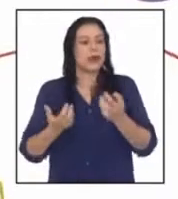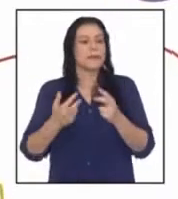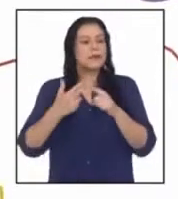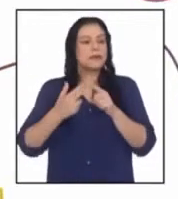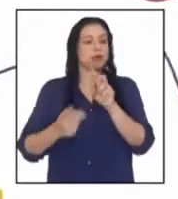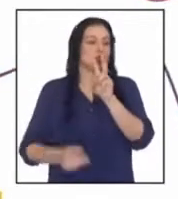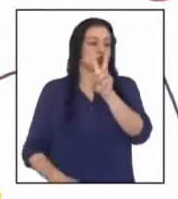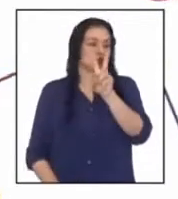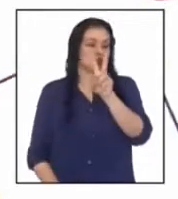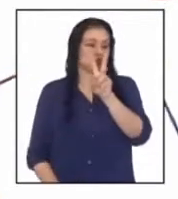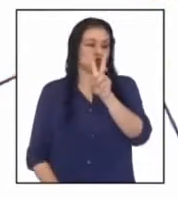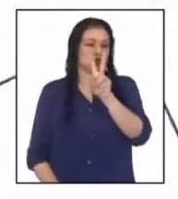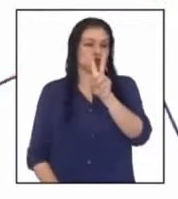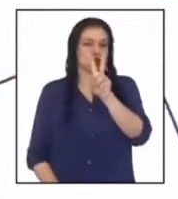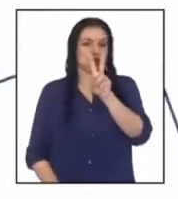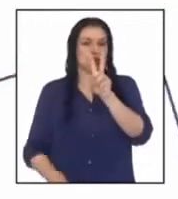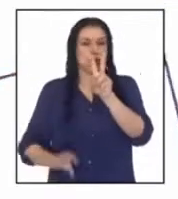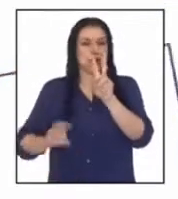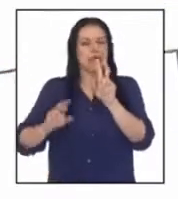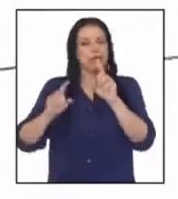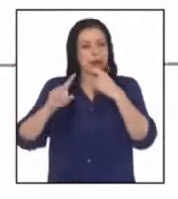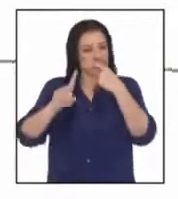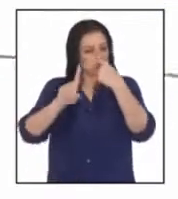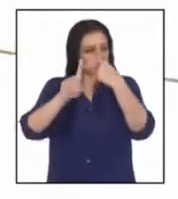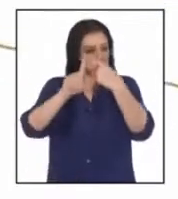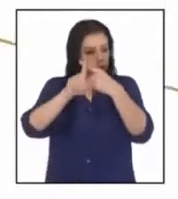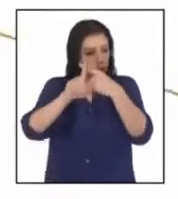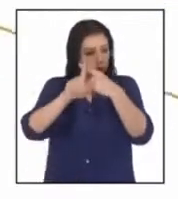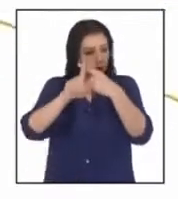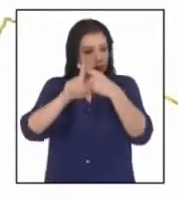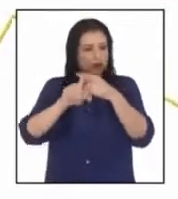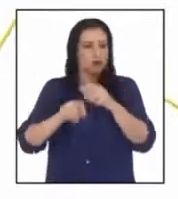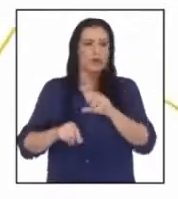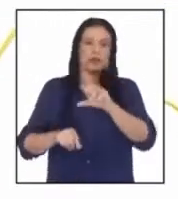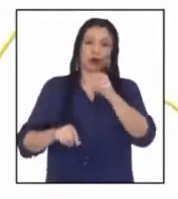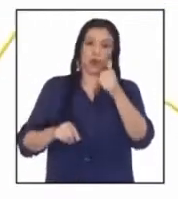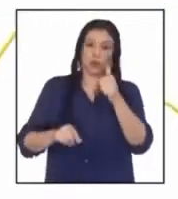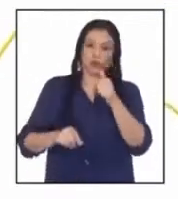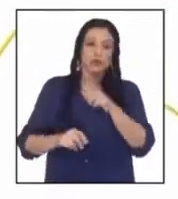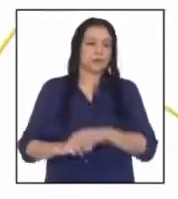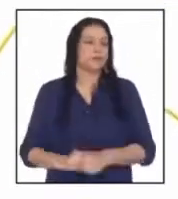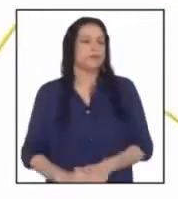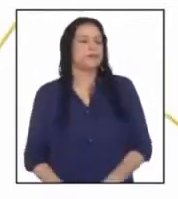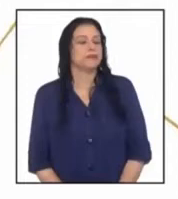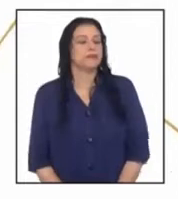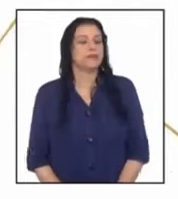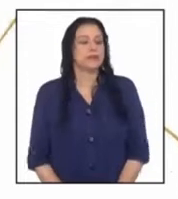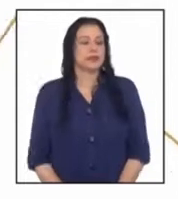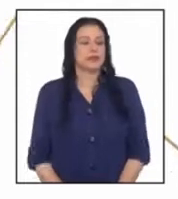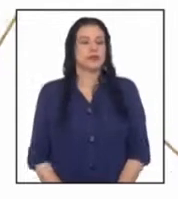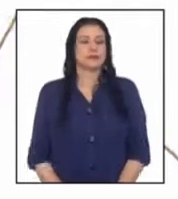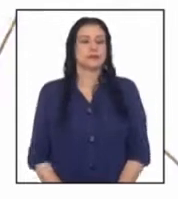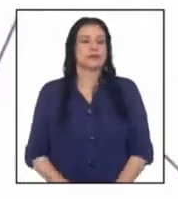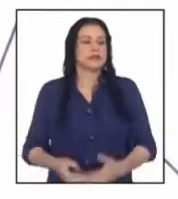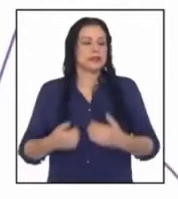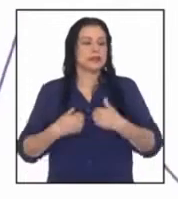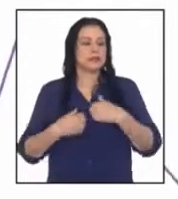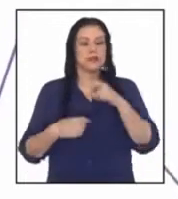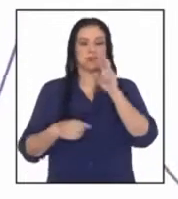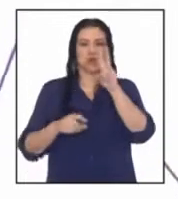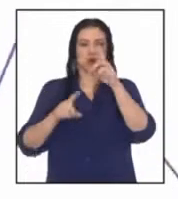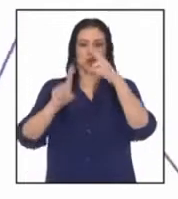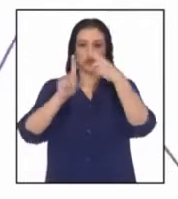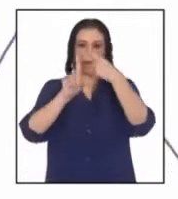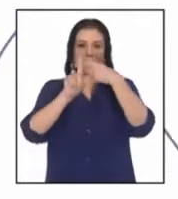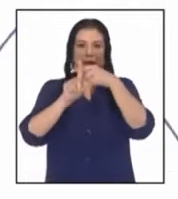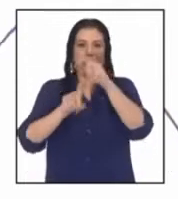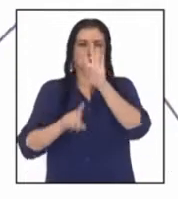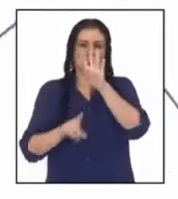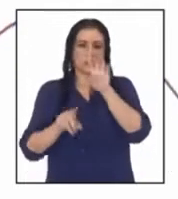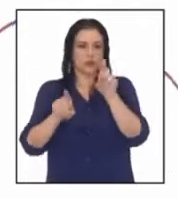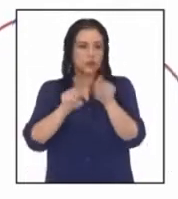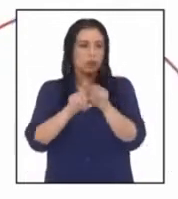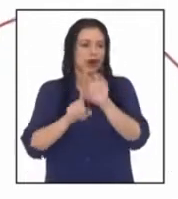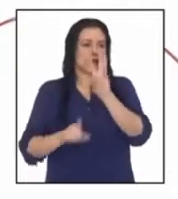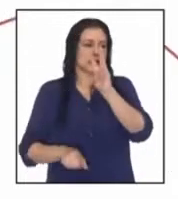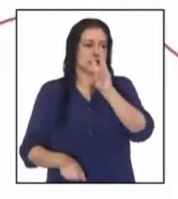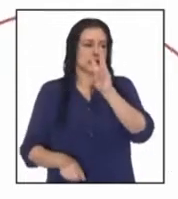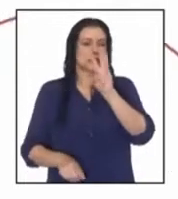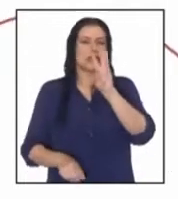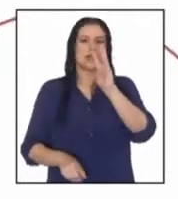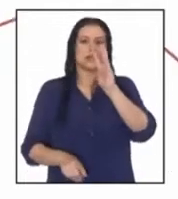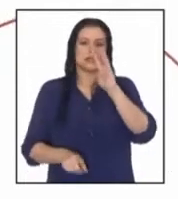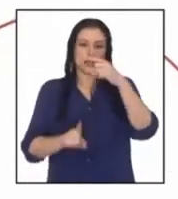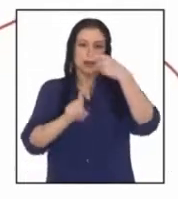empezamos con 2 y vamos sumando cada frecuencia absoluta del siguiente intervalo. Así, 2 más 4 igual a